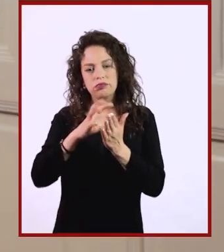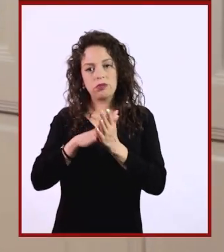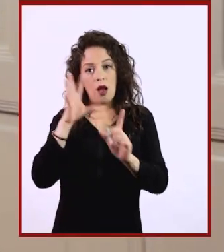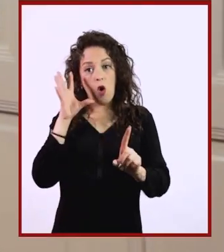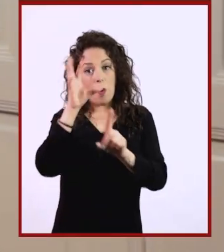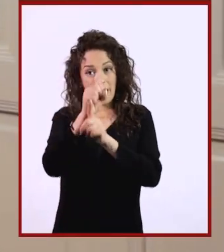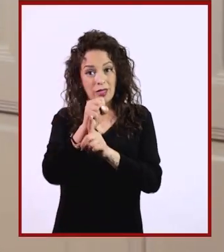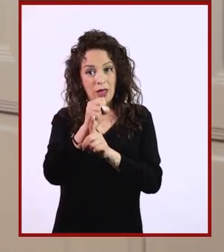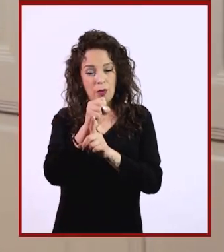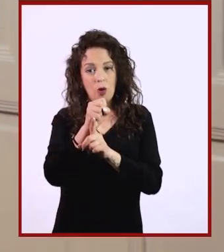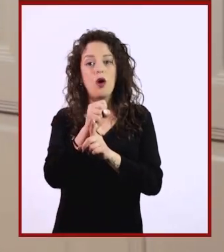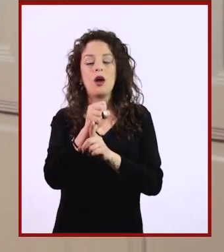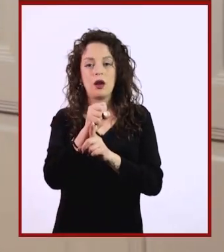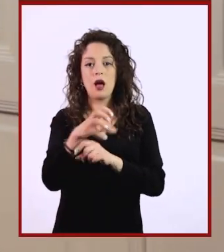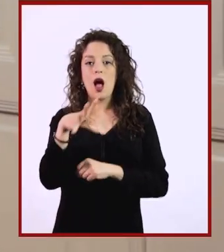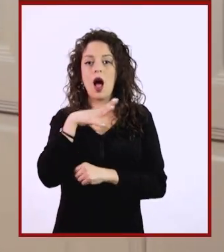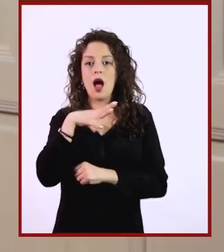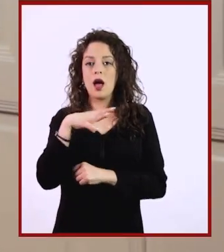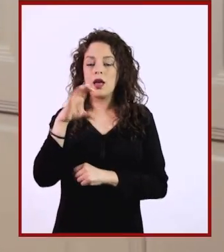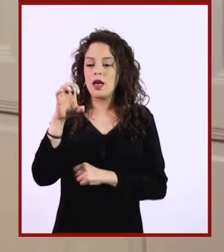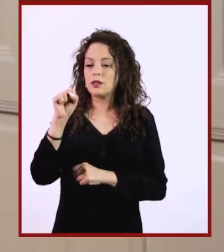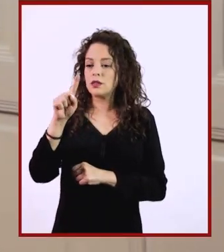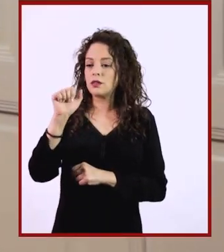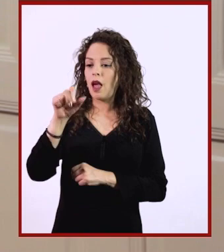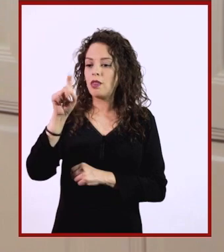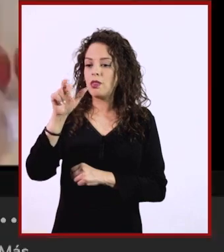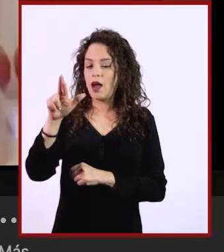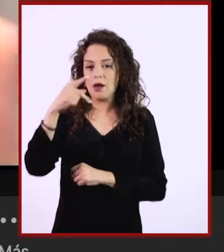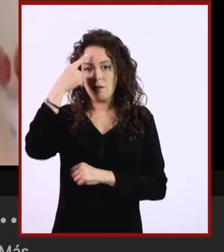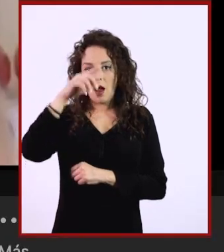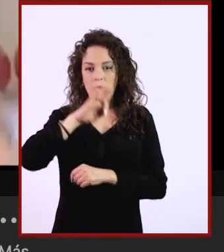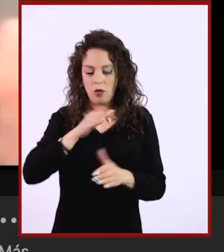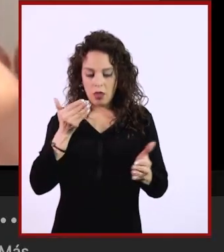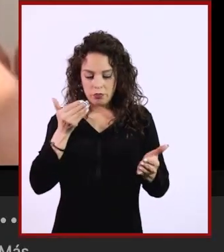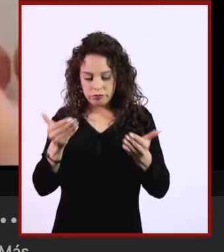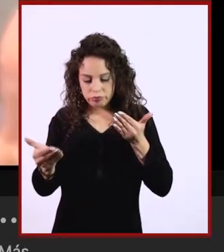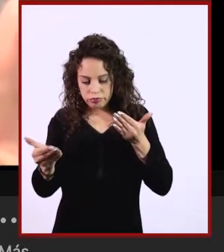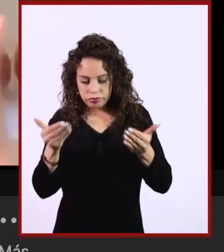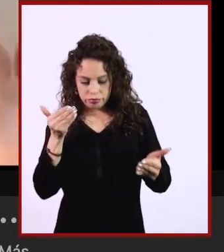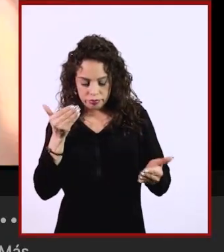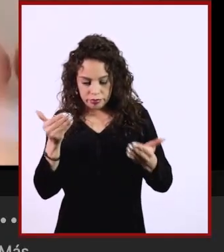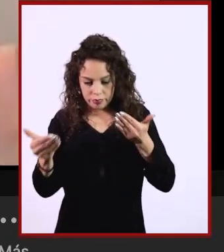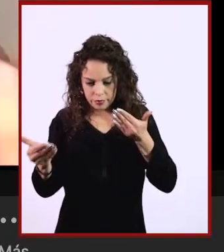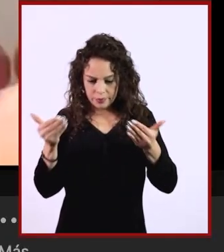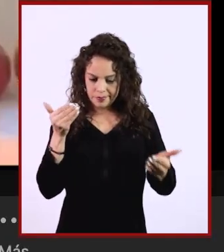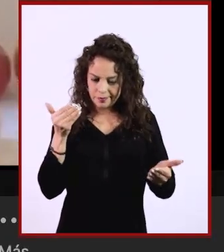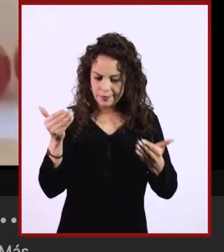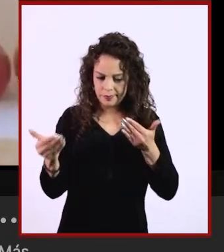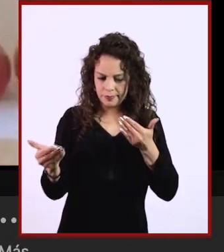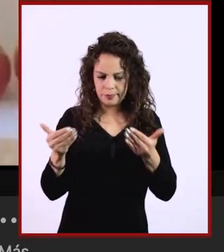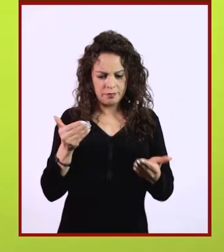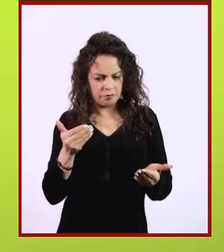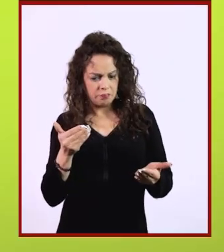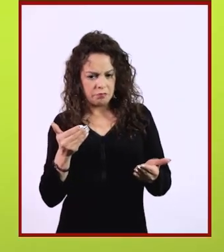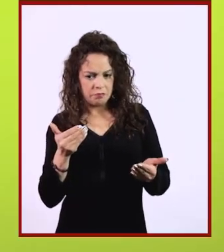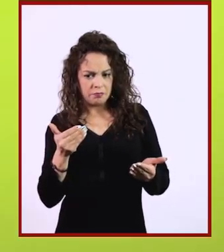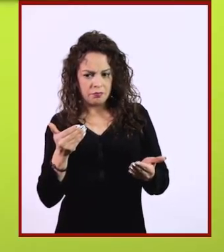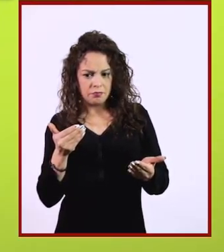que se lograron generar estándares, ¿no? Como para poder medir, o sea, de manera ahora sí que de